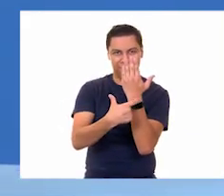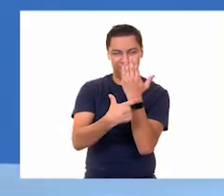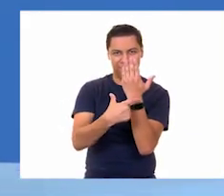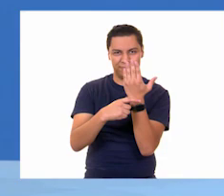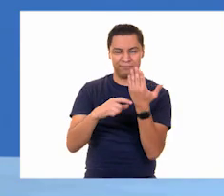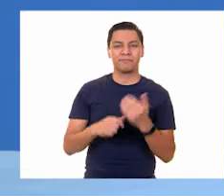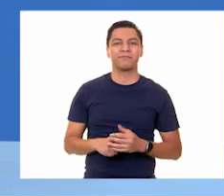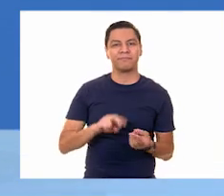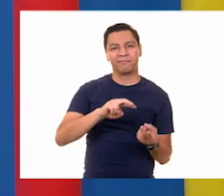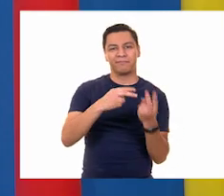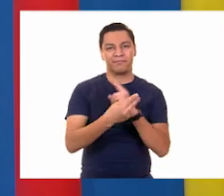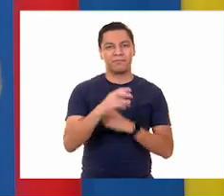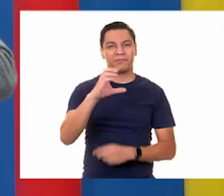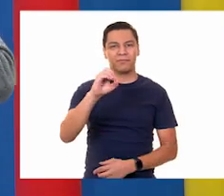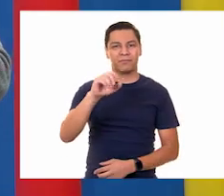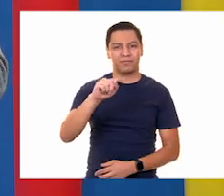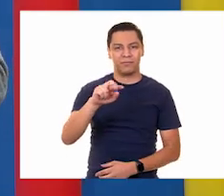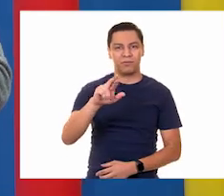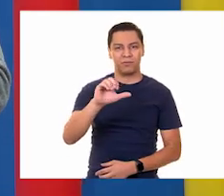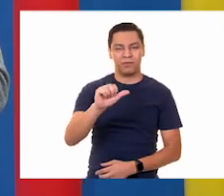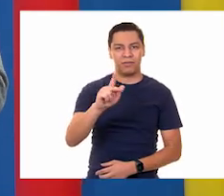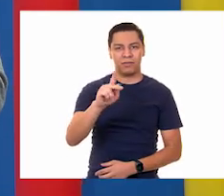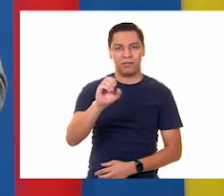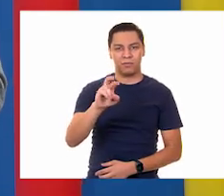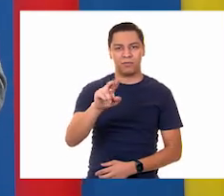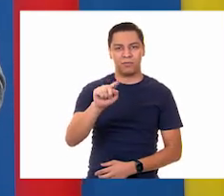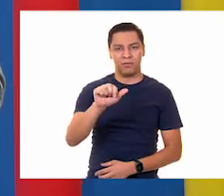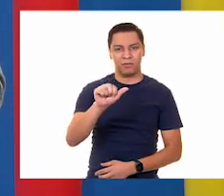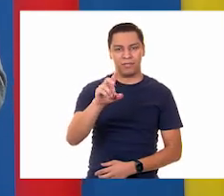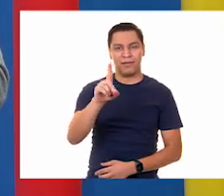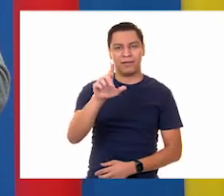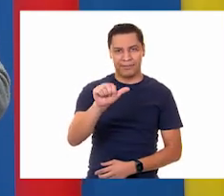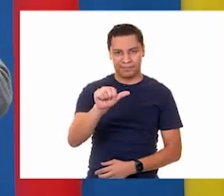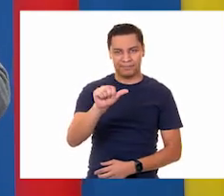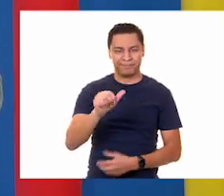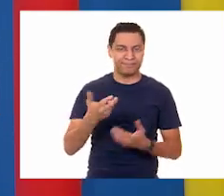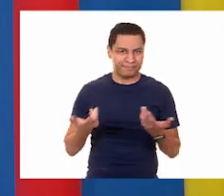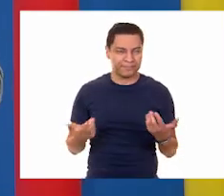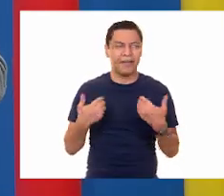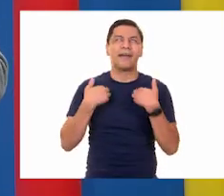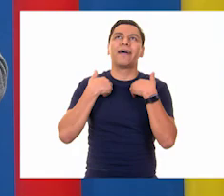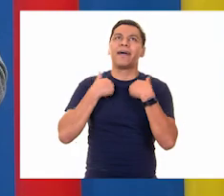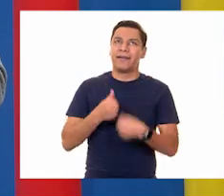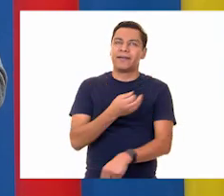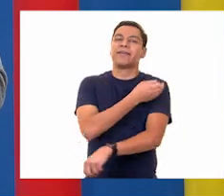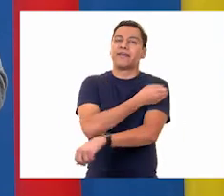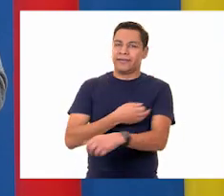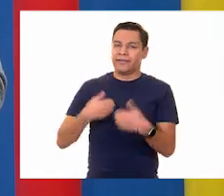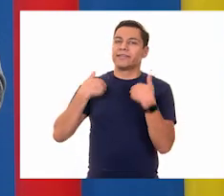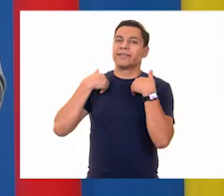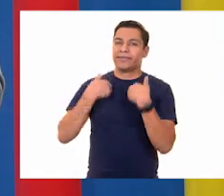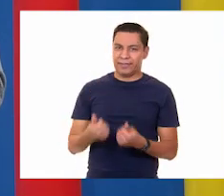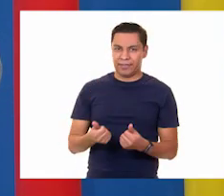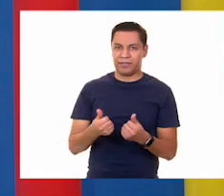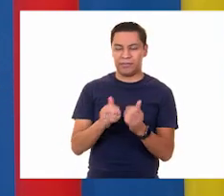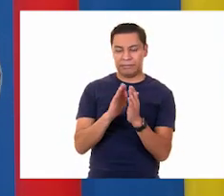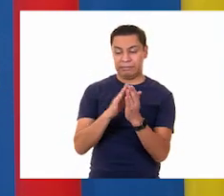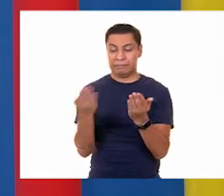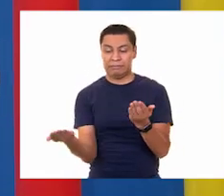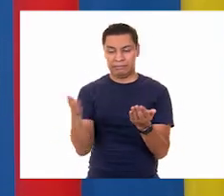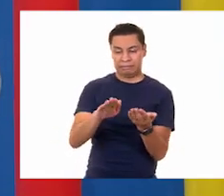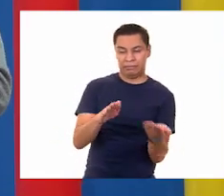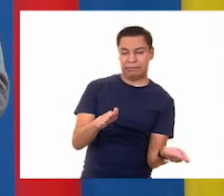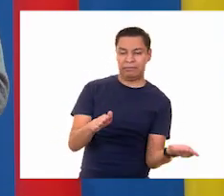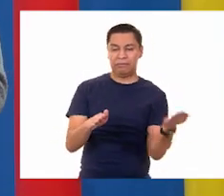sí ya estoy muy convencido, profesor. Entonces, mire, lo que pasaría ahora es que si lo tenemos que poner, vamos a